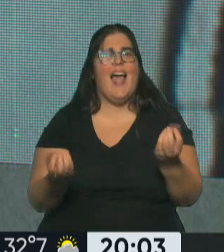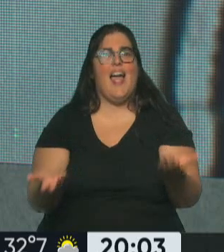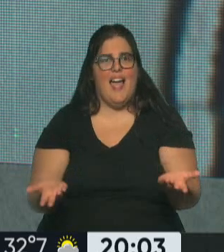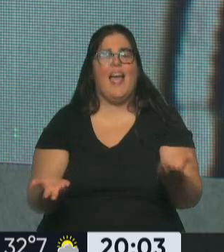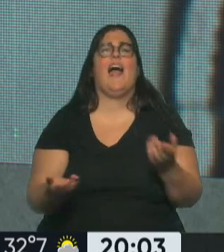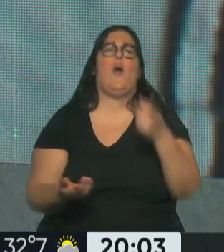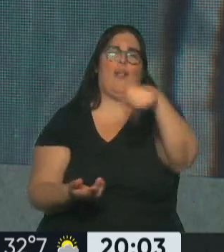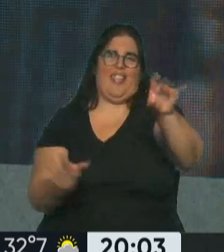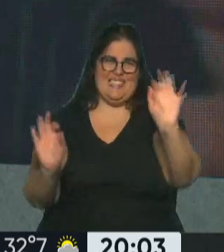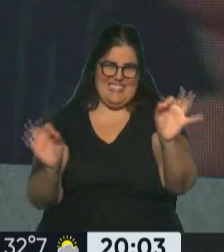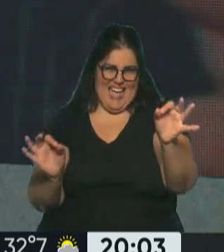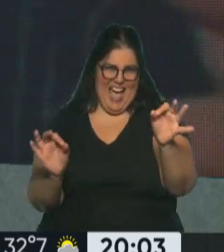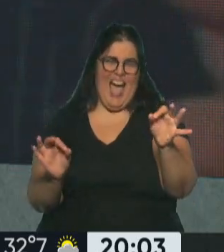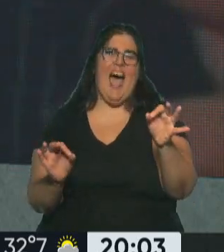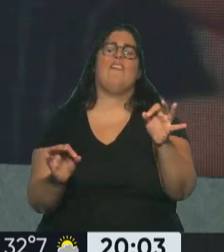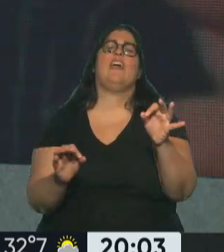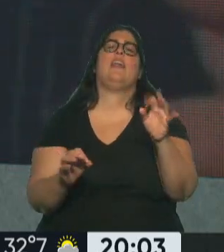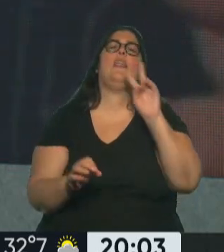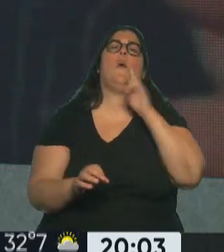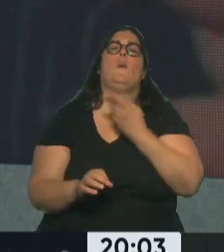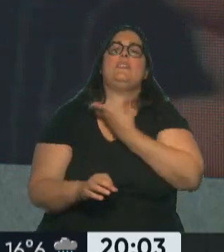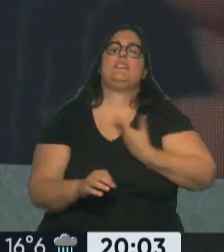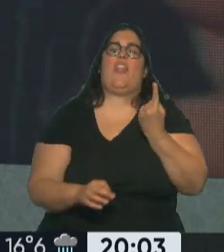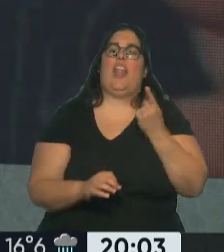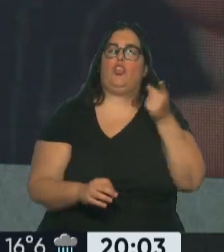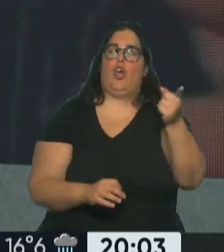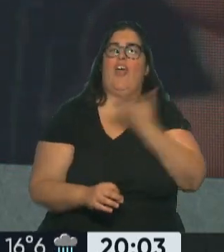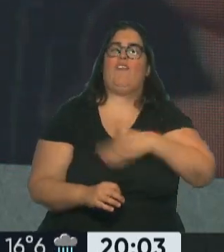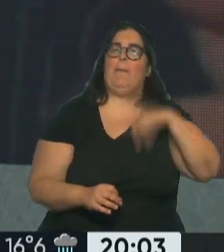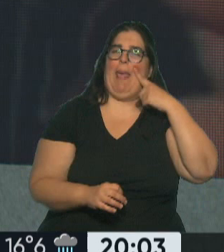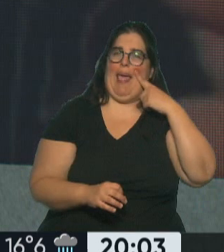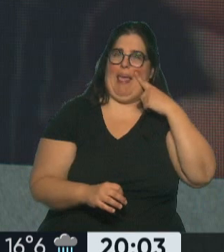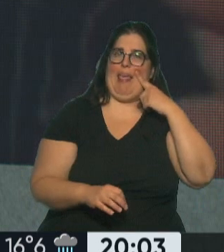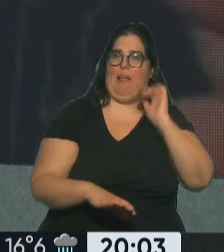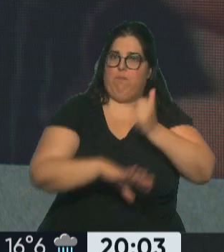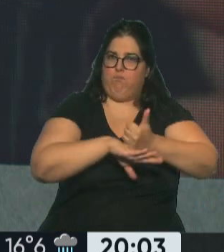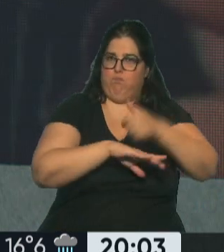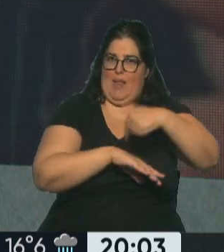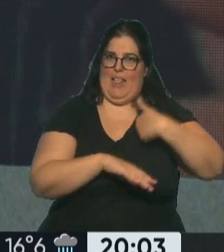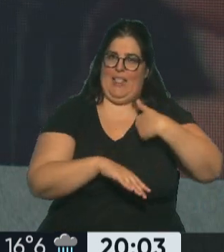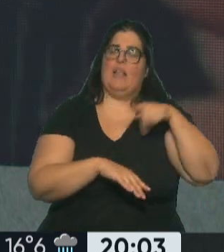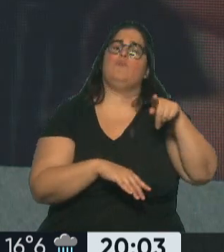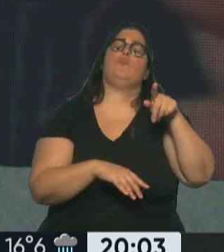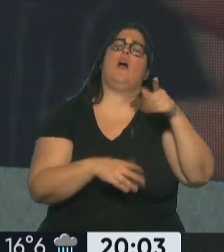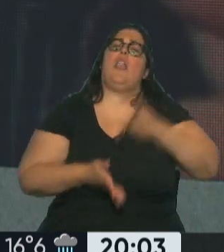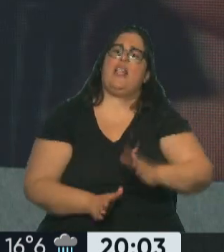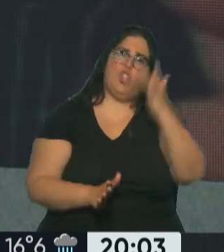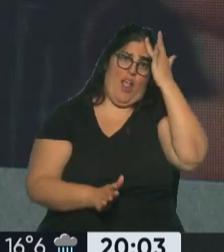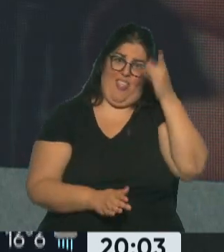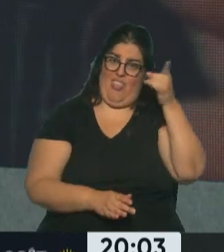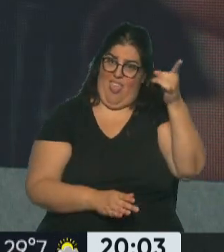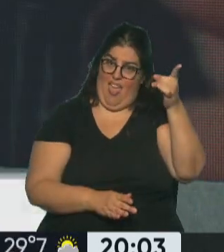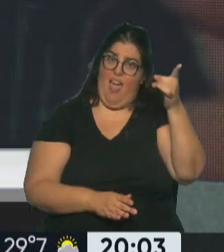eh saben ustedes que está La número dos del fondo monetario internacional una ciudadana India HM eh